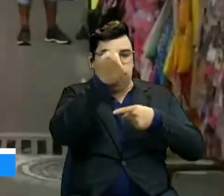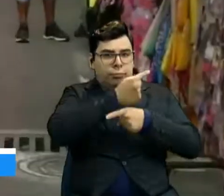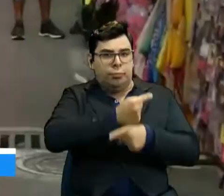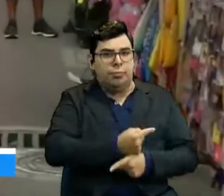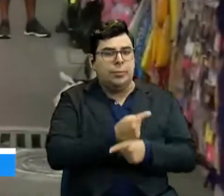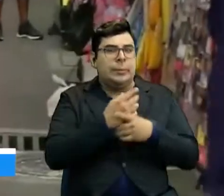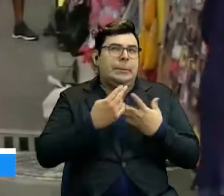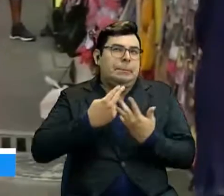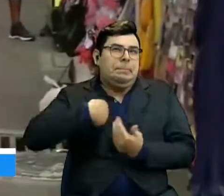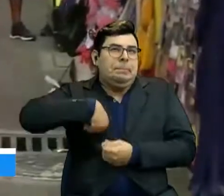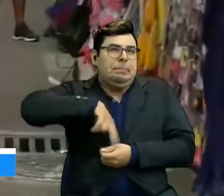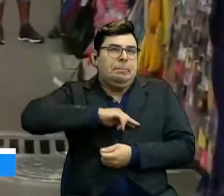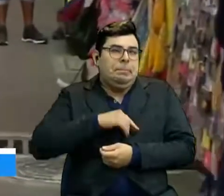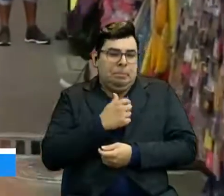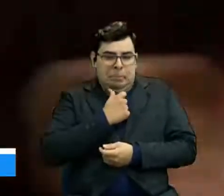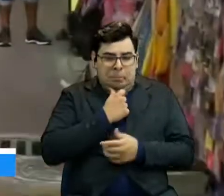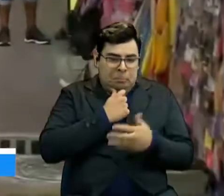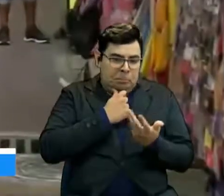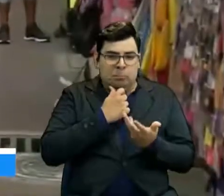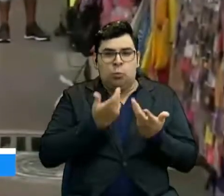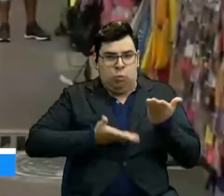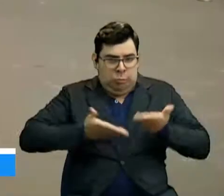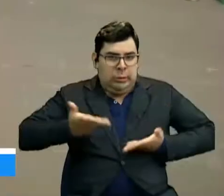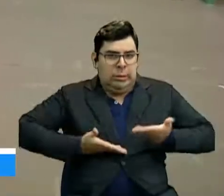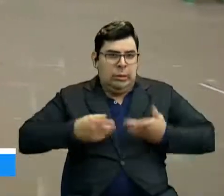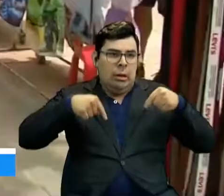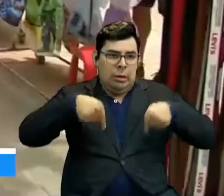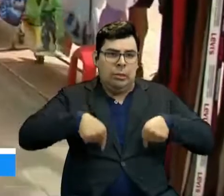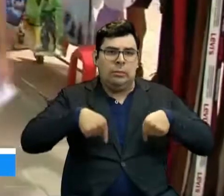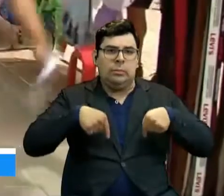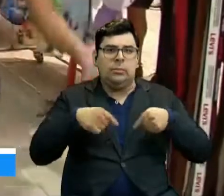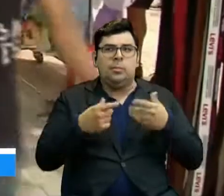pregunta para nosotros como almacenes comerciales